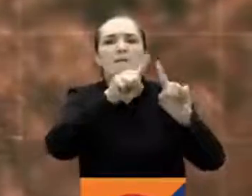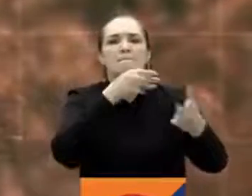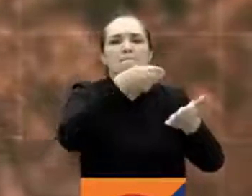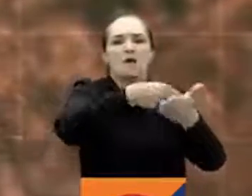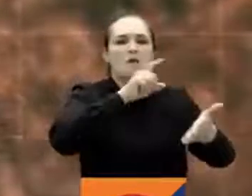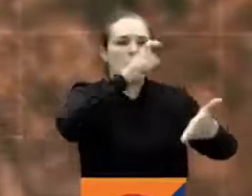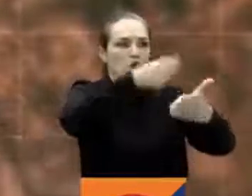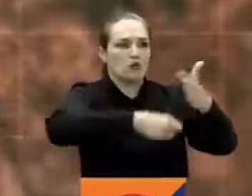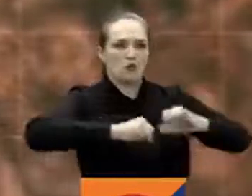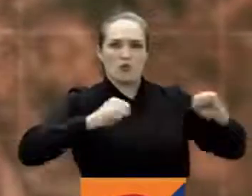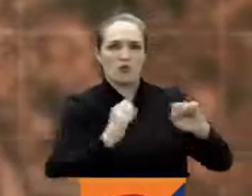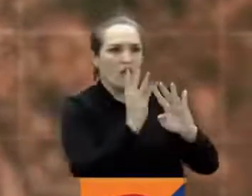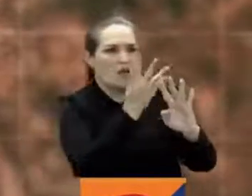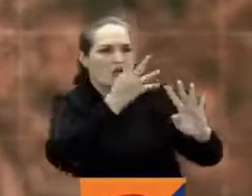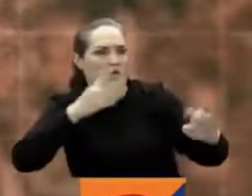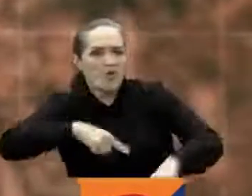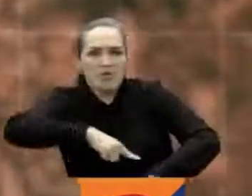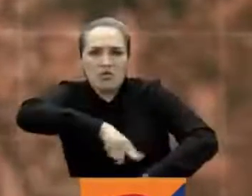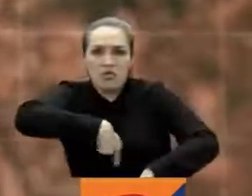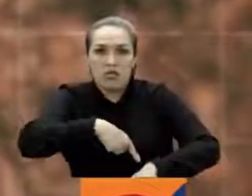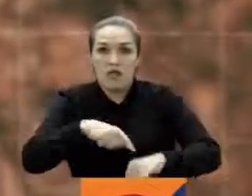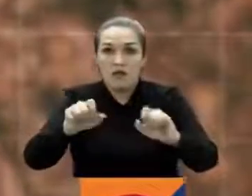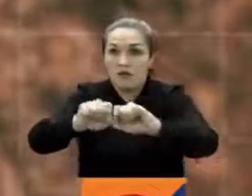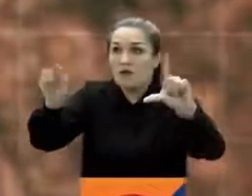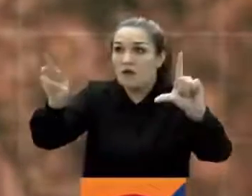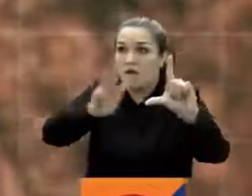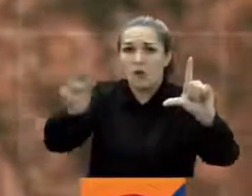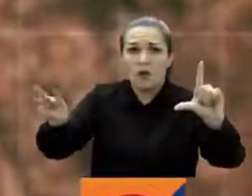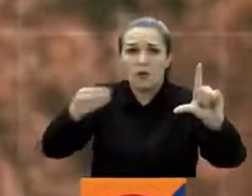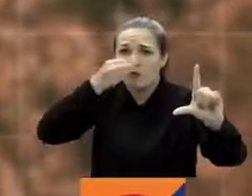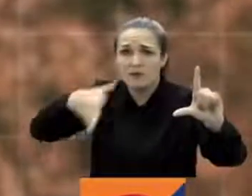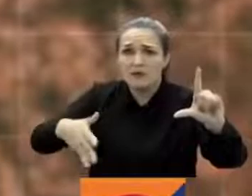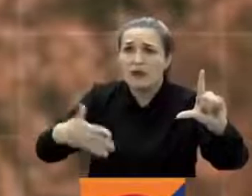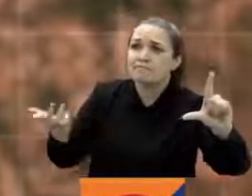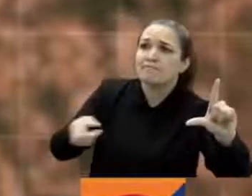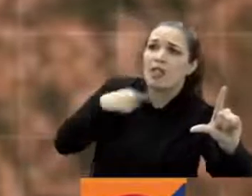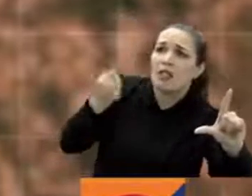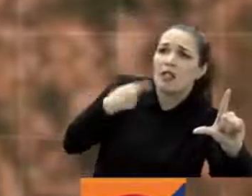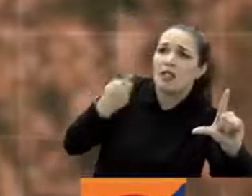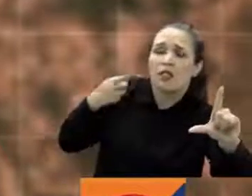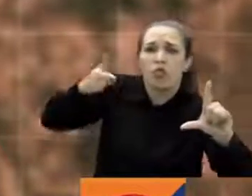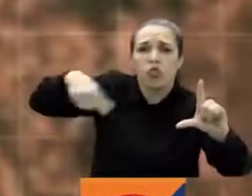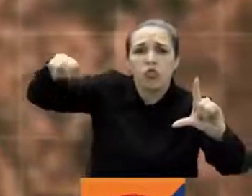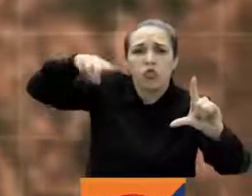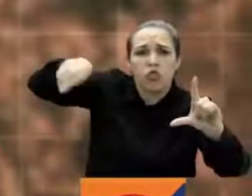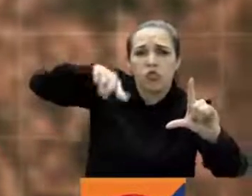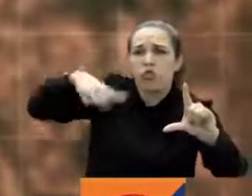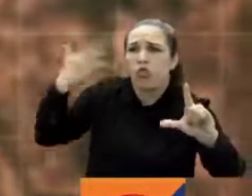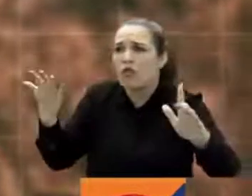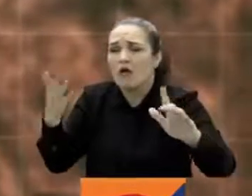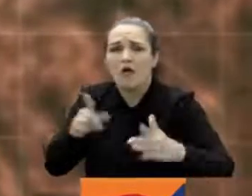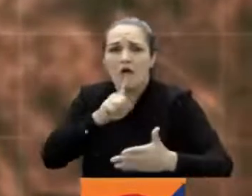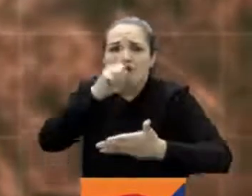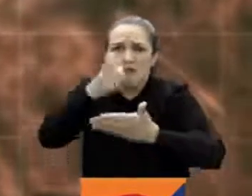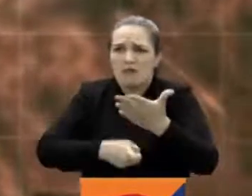Bogotá. Usuarios aseguran que la página no carga y hay facturas inexistentes y además se quejan por la atención. Nuestra